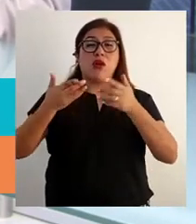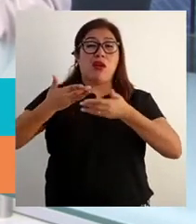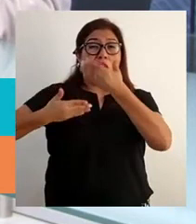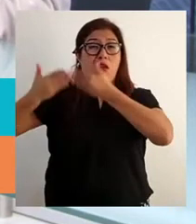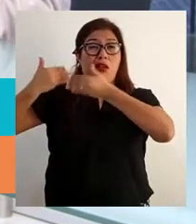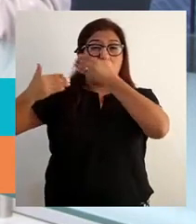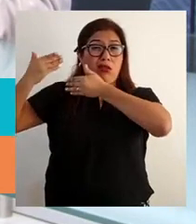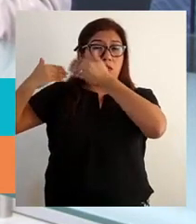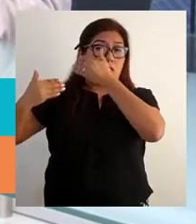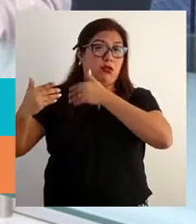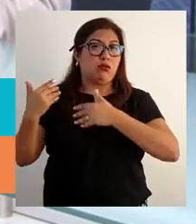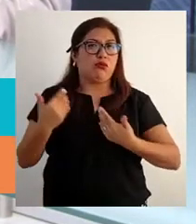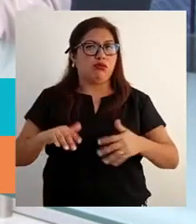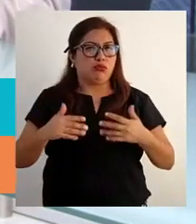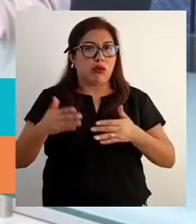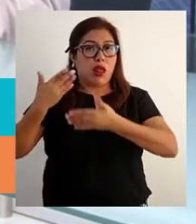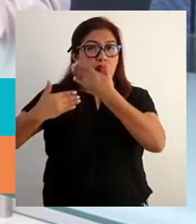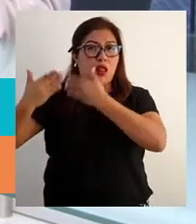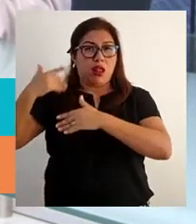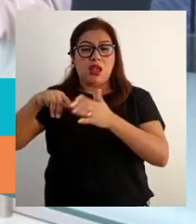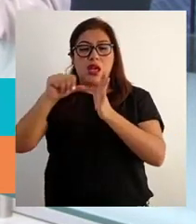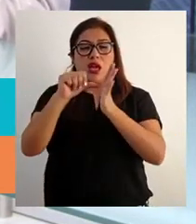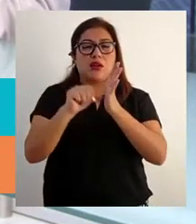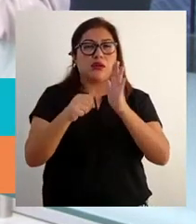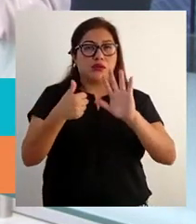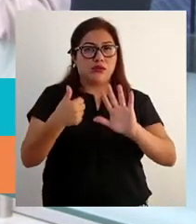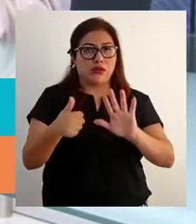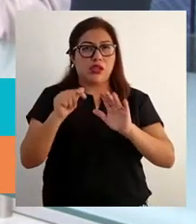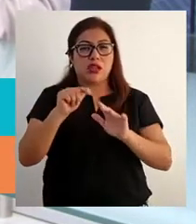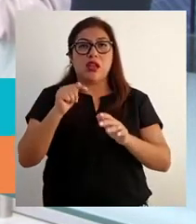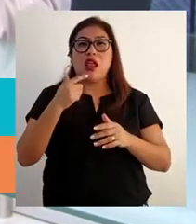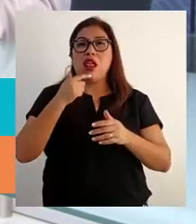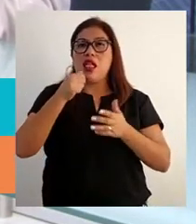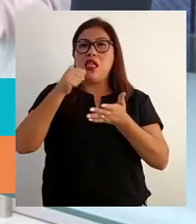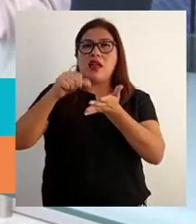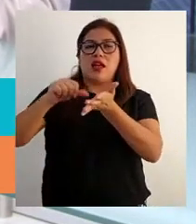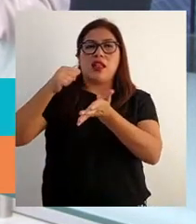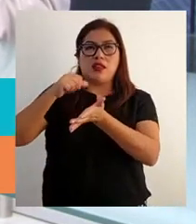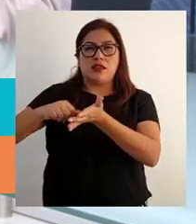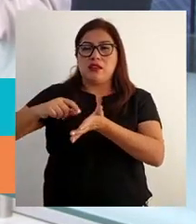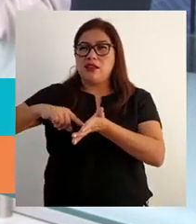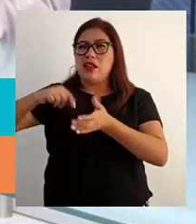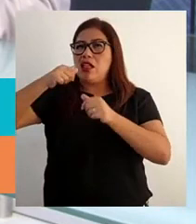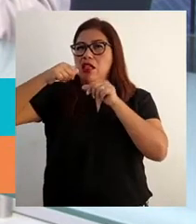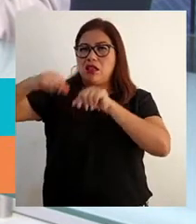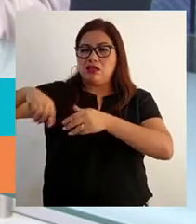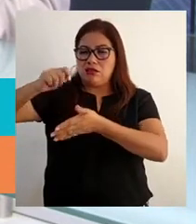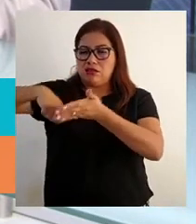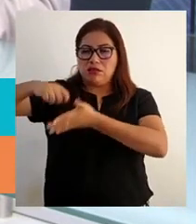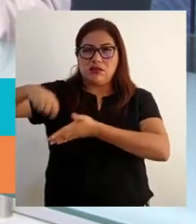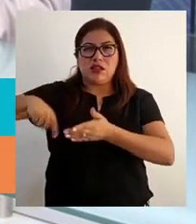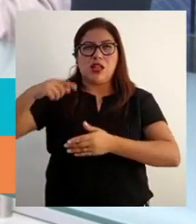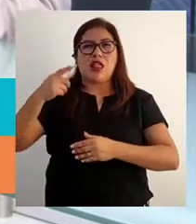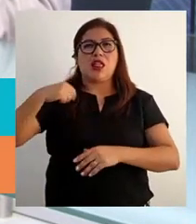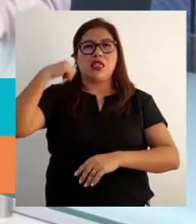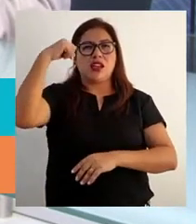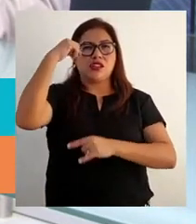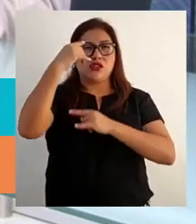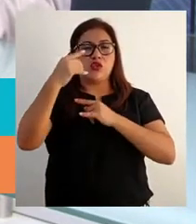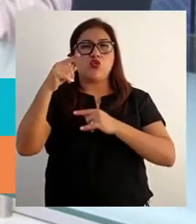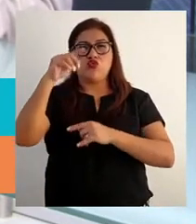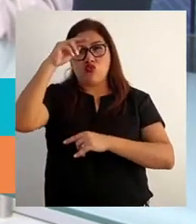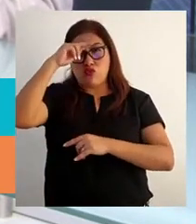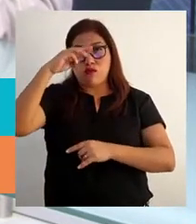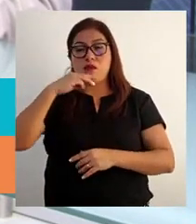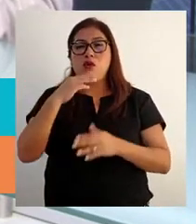ya en el artículo 6 de la Carta Universal de Derechos Humanos. Entonces, por favor, la persona